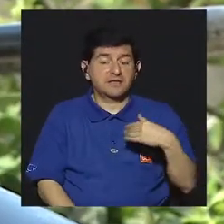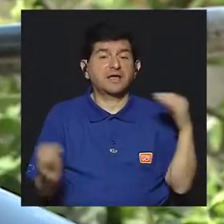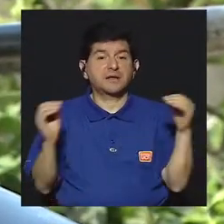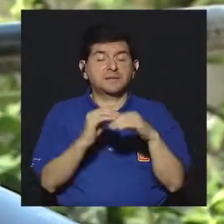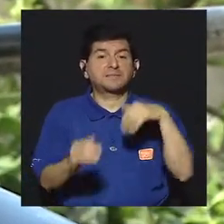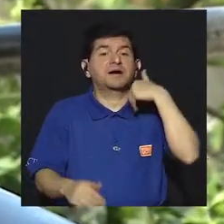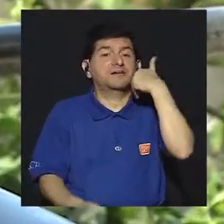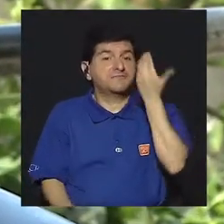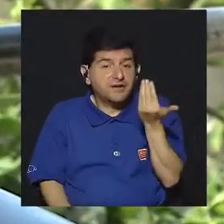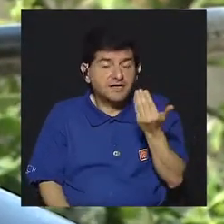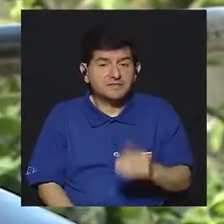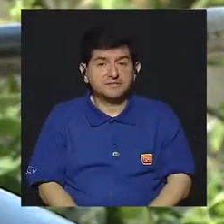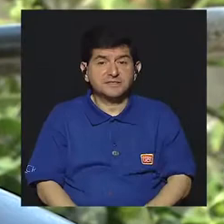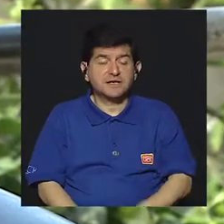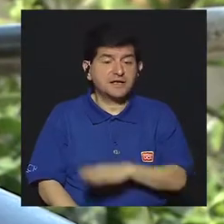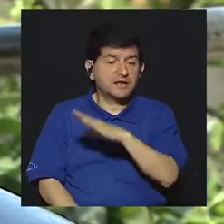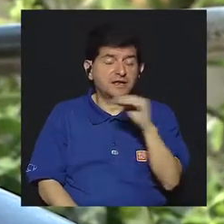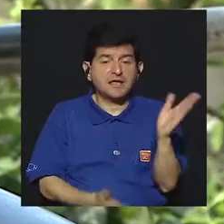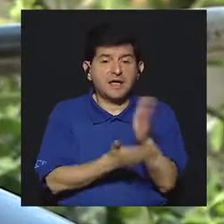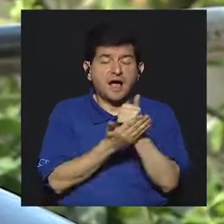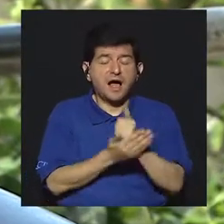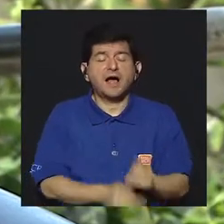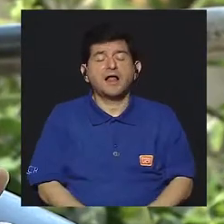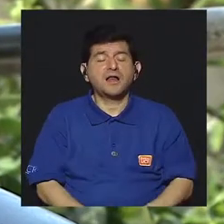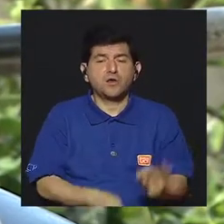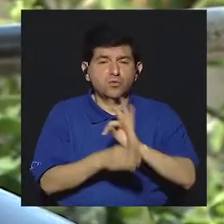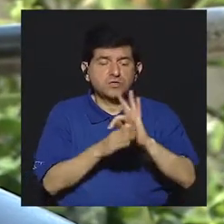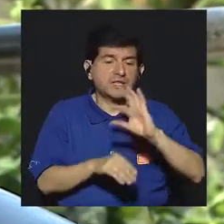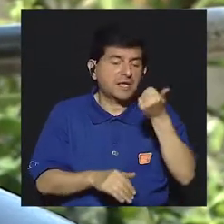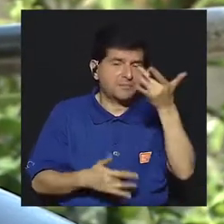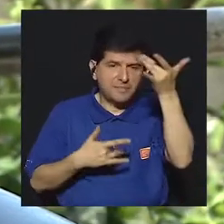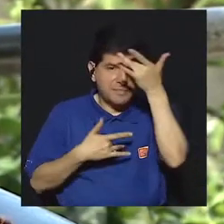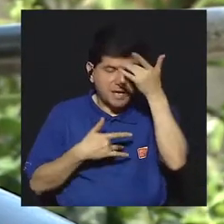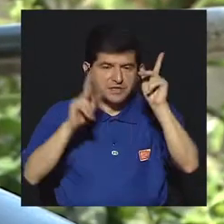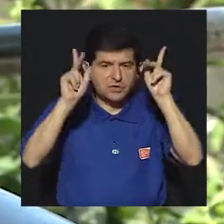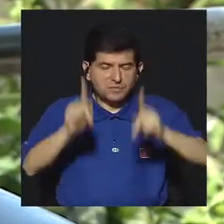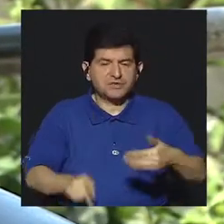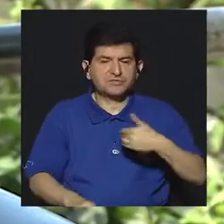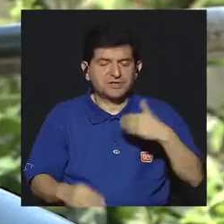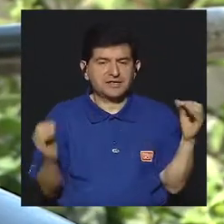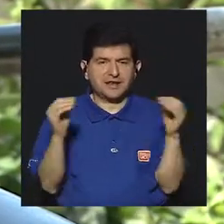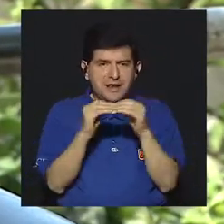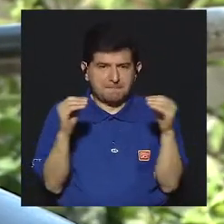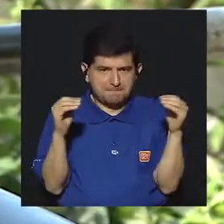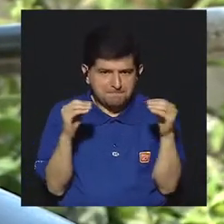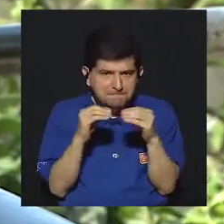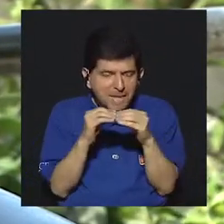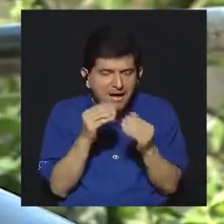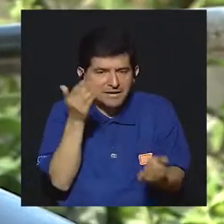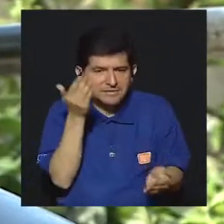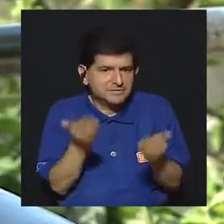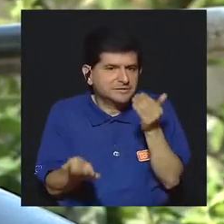tiene más susceptibilidad, y si toma algún tratamiento para otra enfermedad, esa persona va a tener mucho más